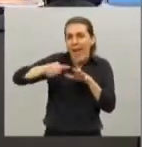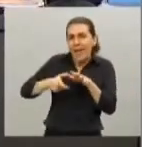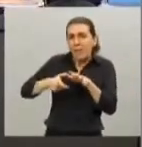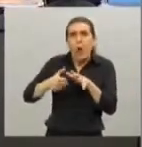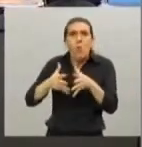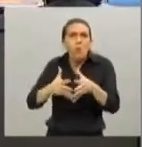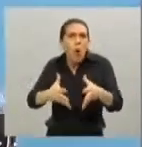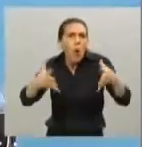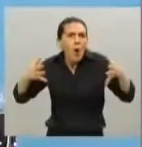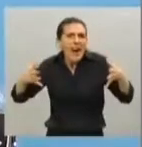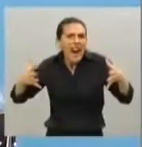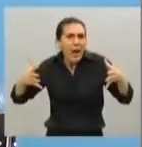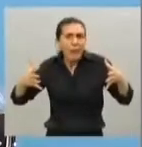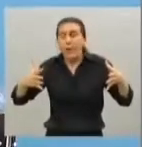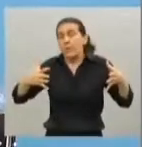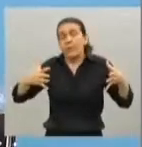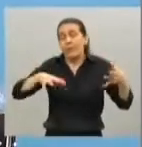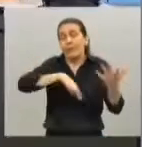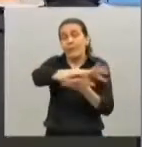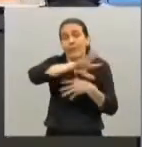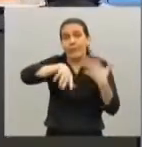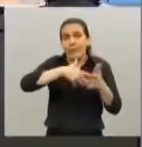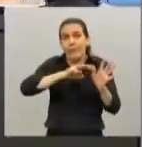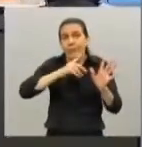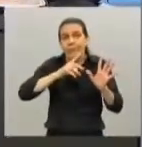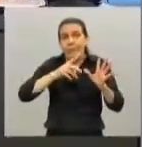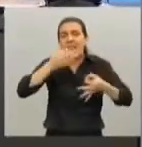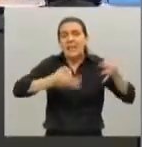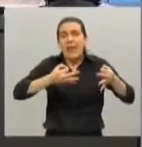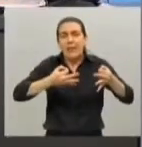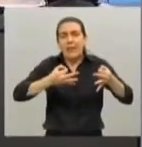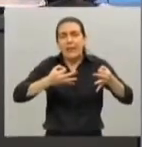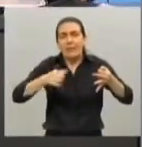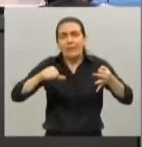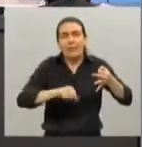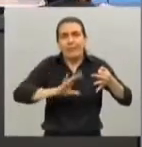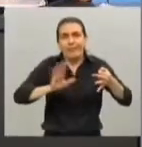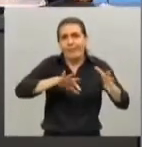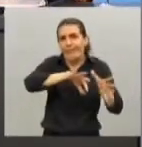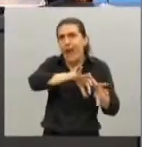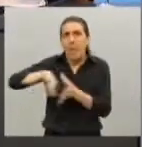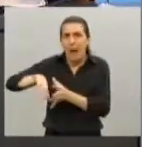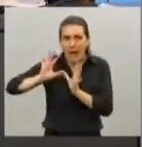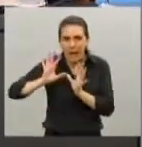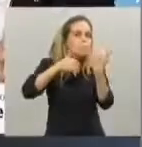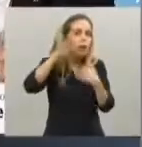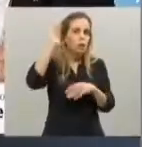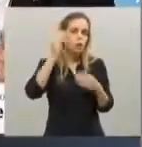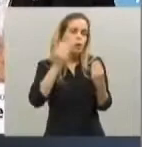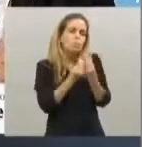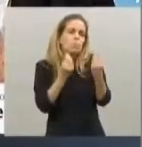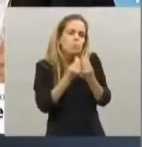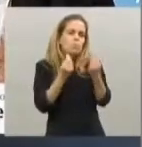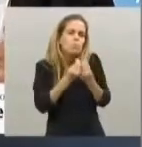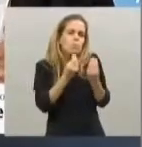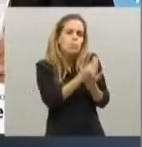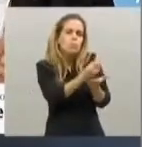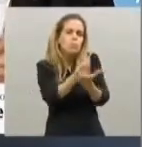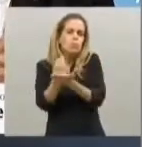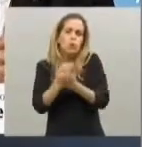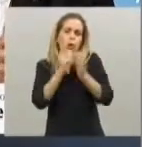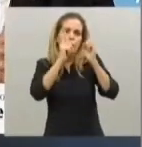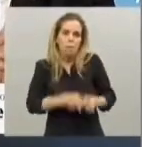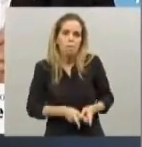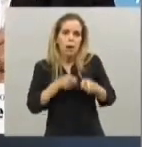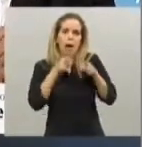ha satanizado el mate, cuando era un elemento del cotidiano laboral. Vimos la cuestión del abrazo, lo hemos perdido, la